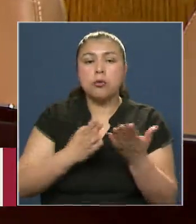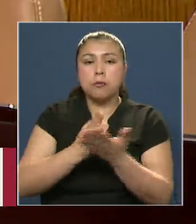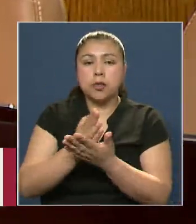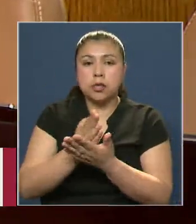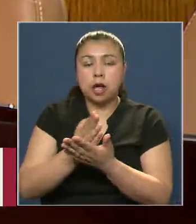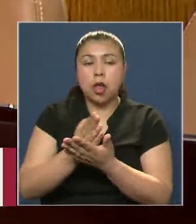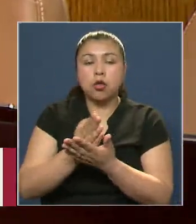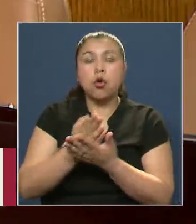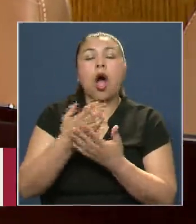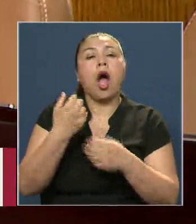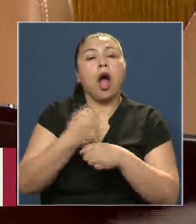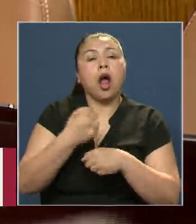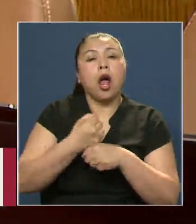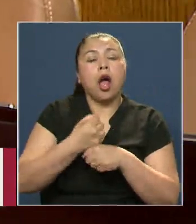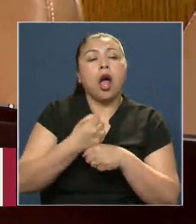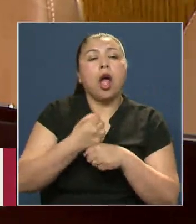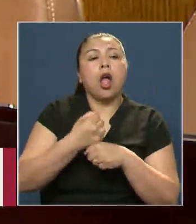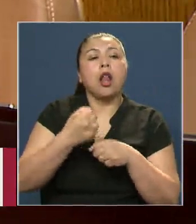99,